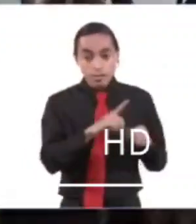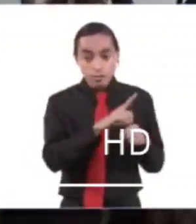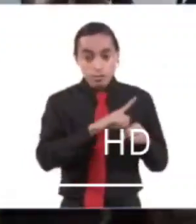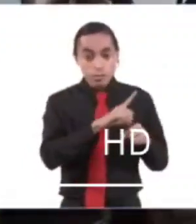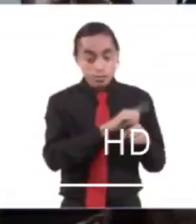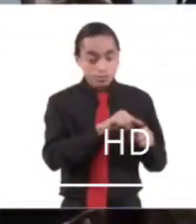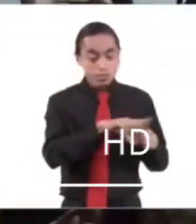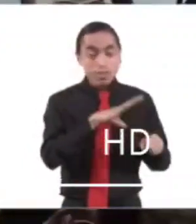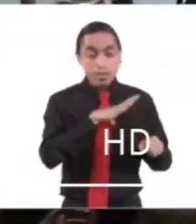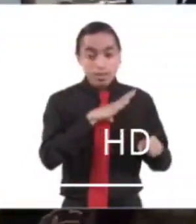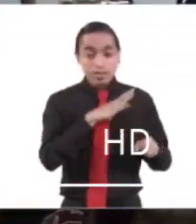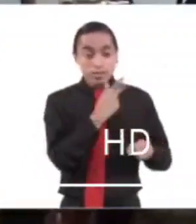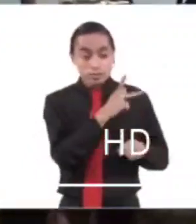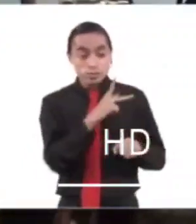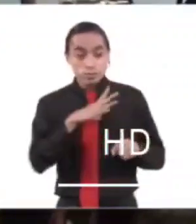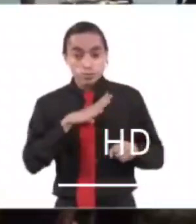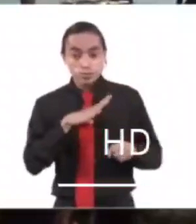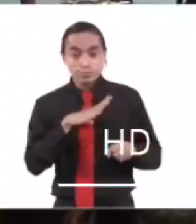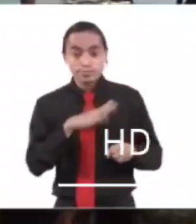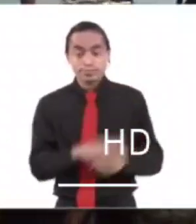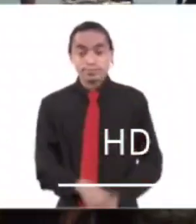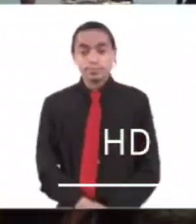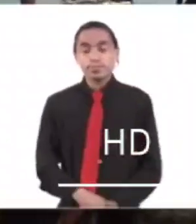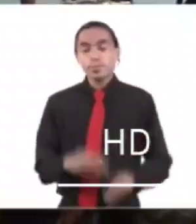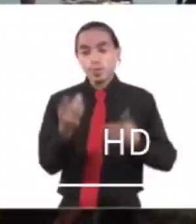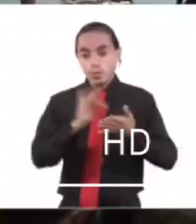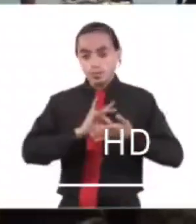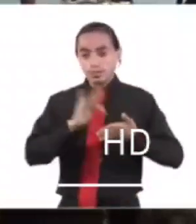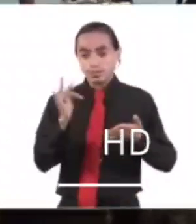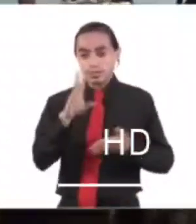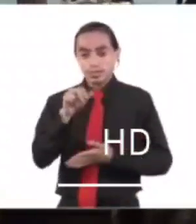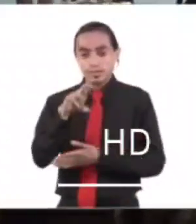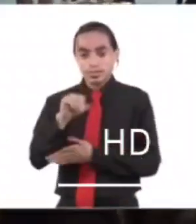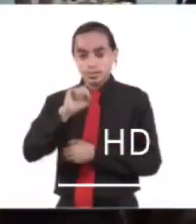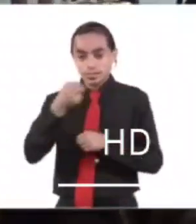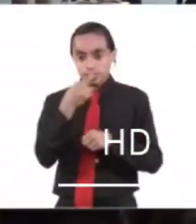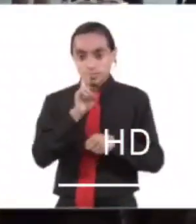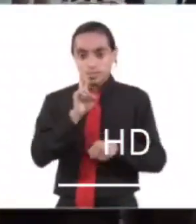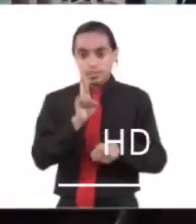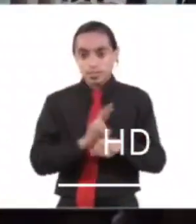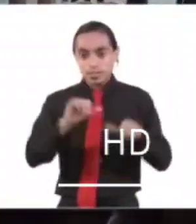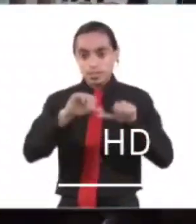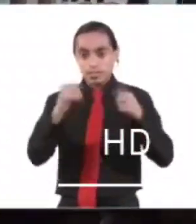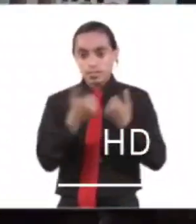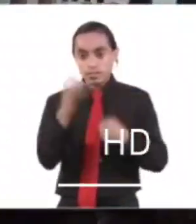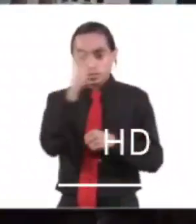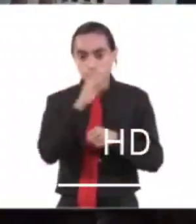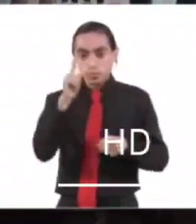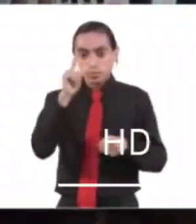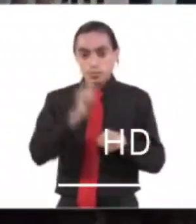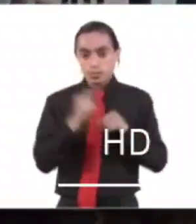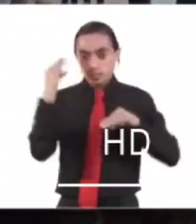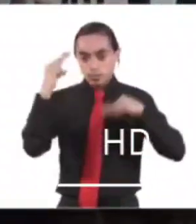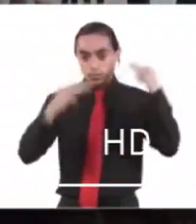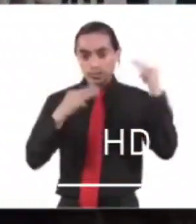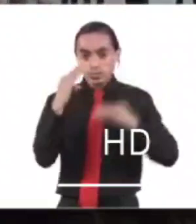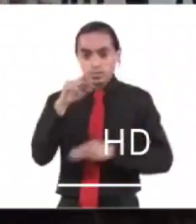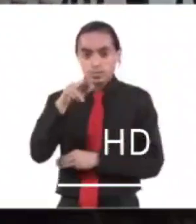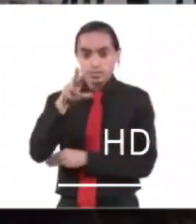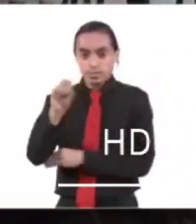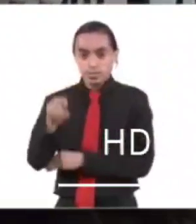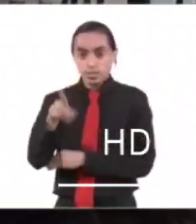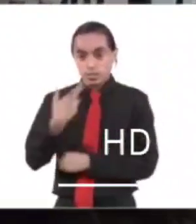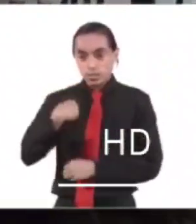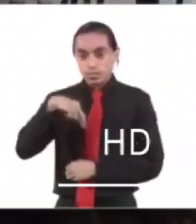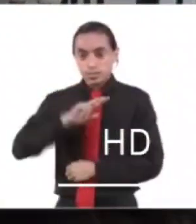todos. Muchas gracias, Beatriz Sánchez Monsiváis, secretaria de la Asociación Cultural Museo del Estanquillo,